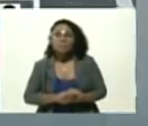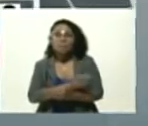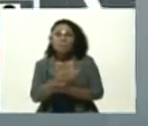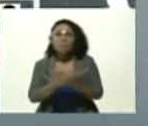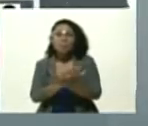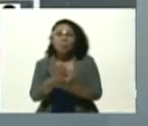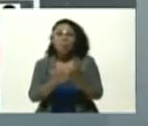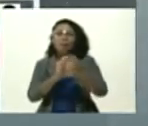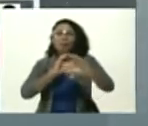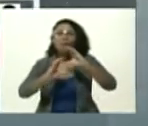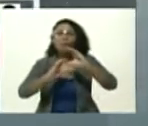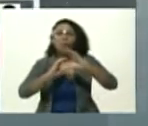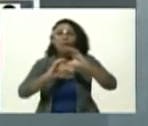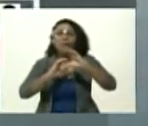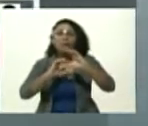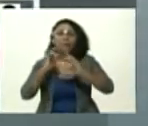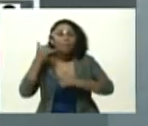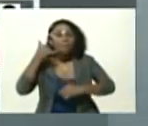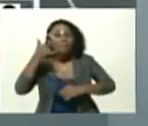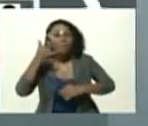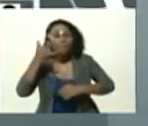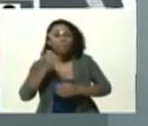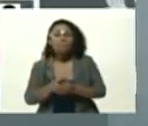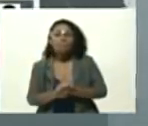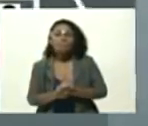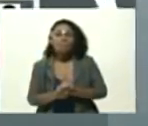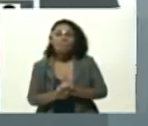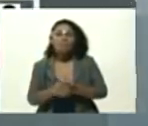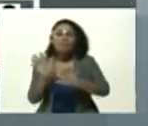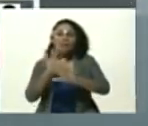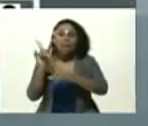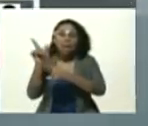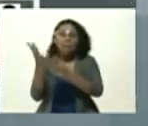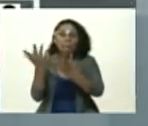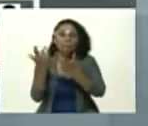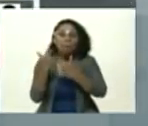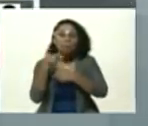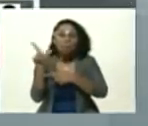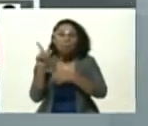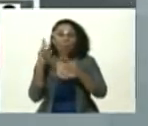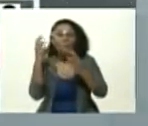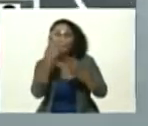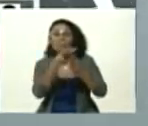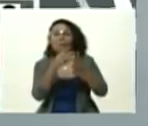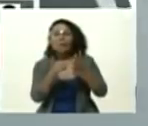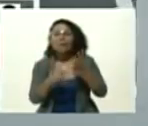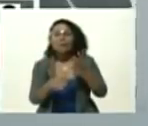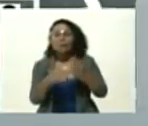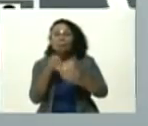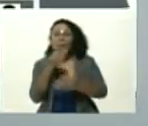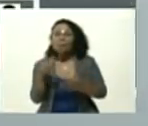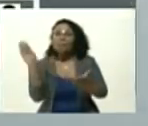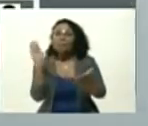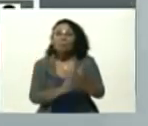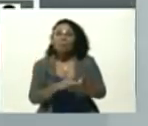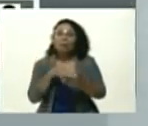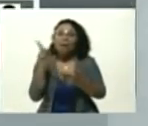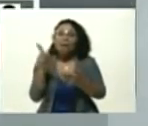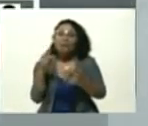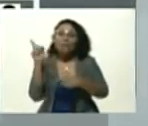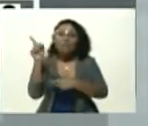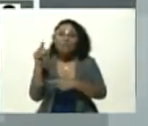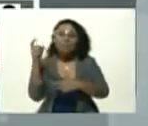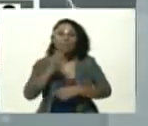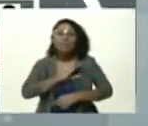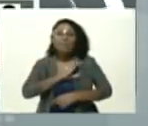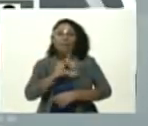problemas en la comunicación. Bueno, ya Luis José nos estaba diciendo, los enseres, vamos a ponernos en eso. Ellos tendrán